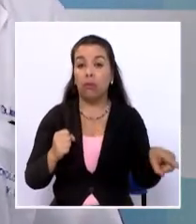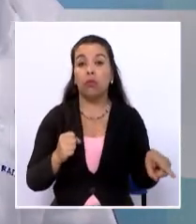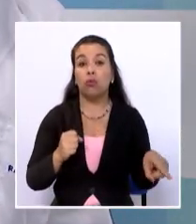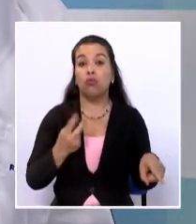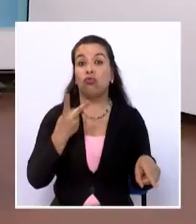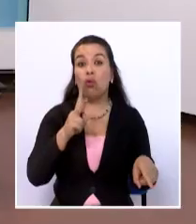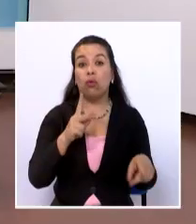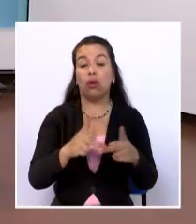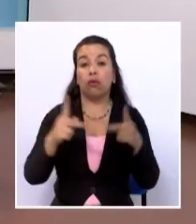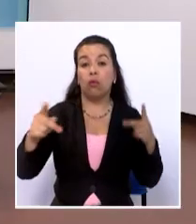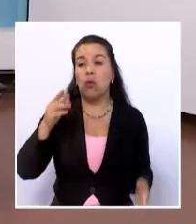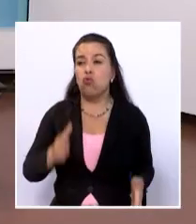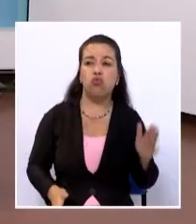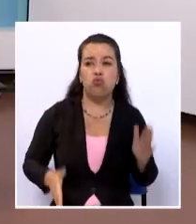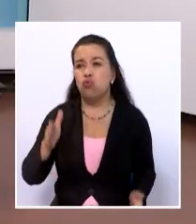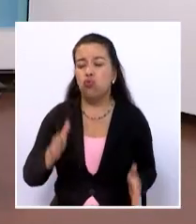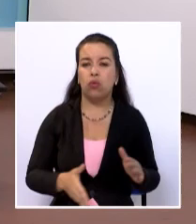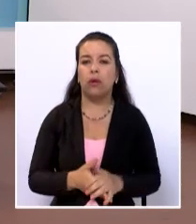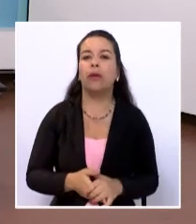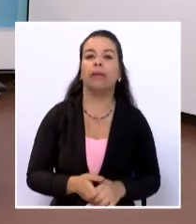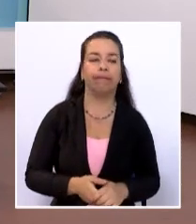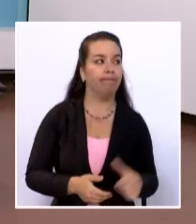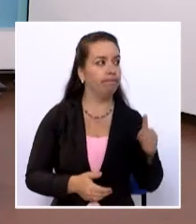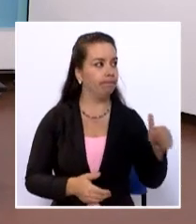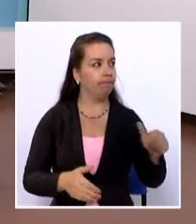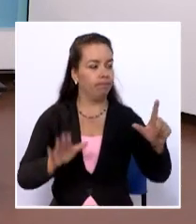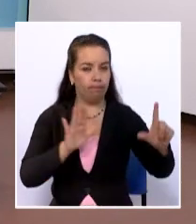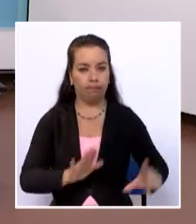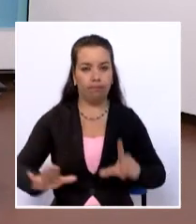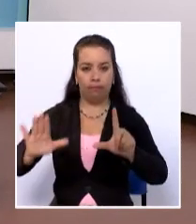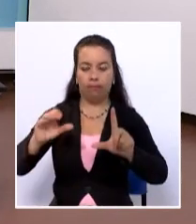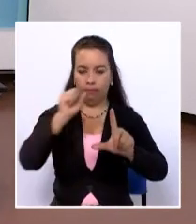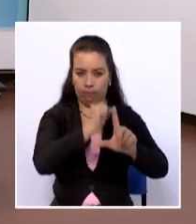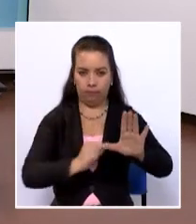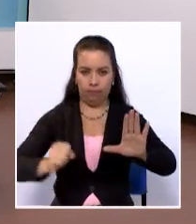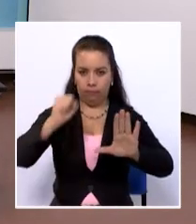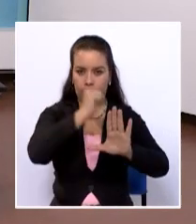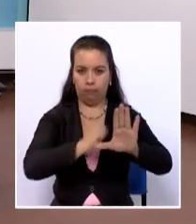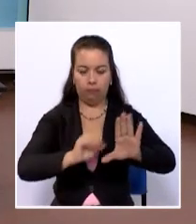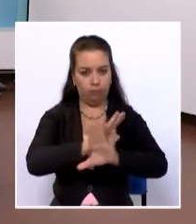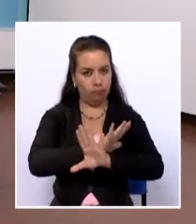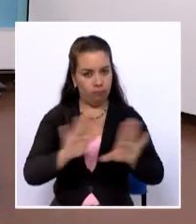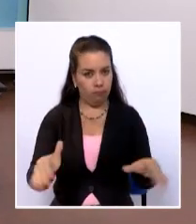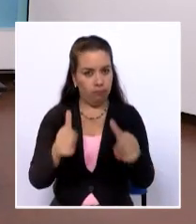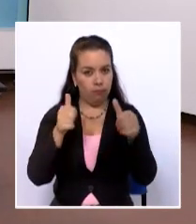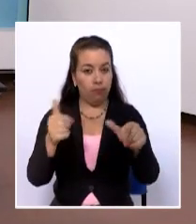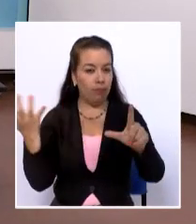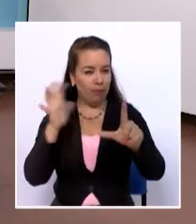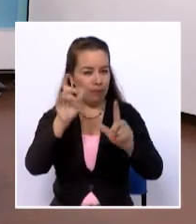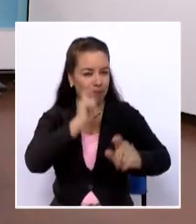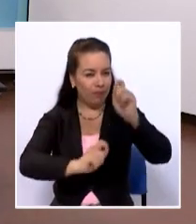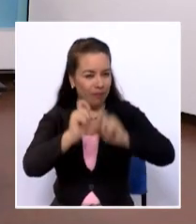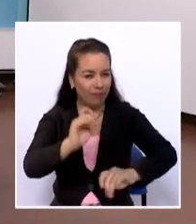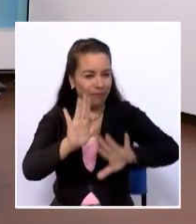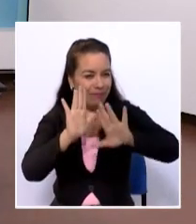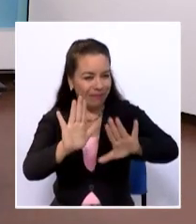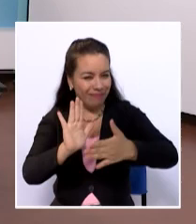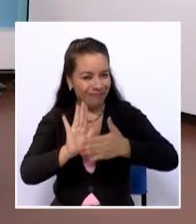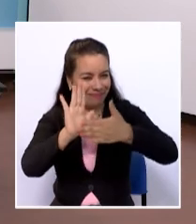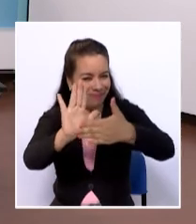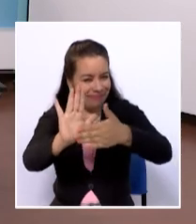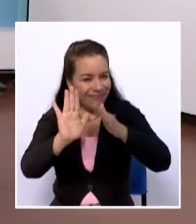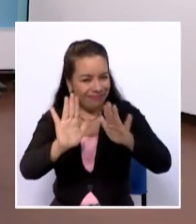kilómetros perfecto todos tenemos entonces nuestro ecógrafo nuestra rodilla nuestro paciente listo tenemos que ir a un corte de comerciales antes de mostrar